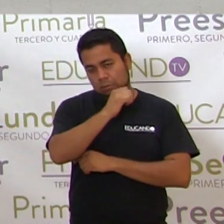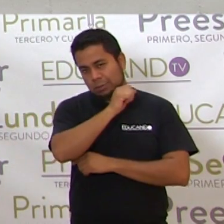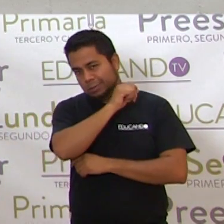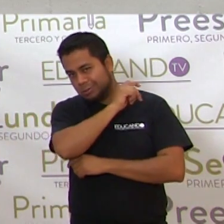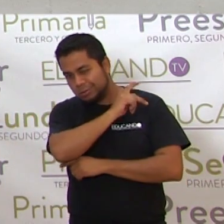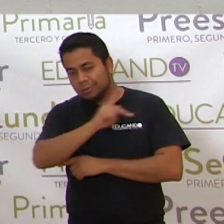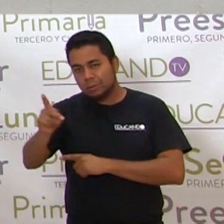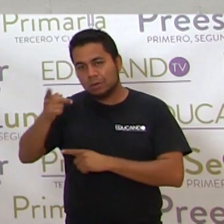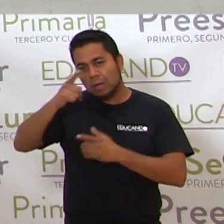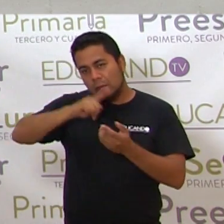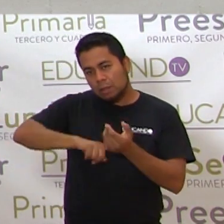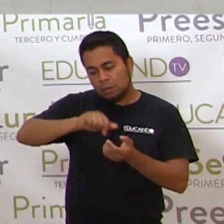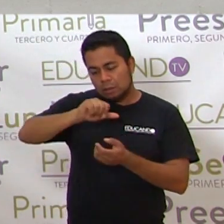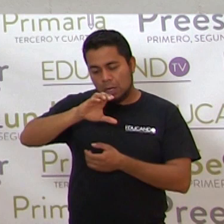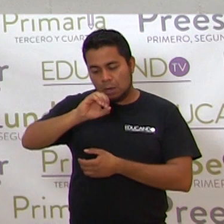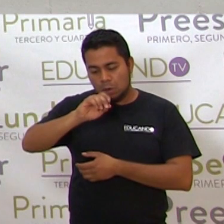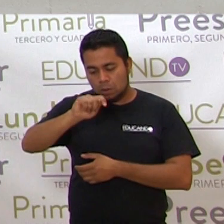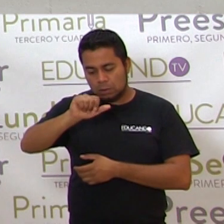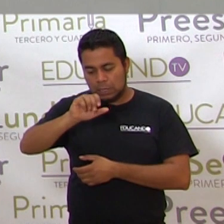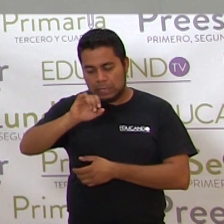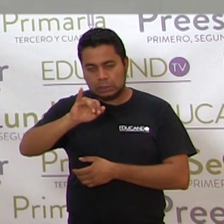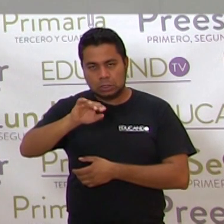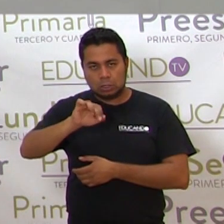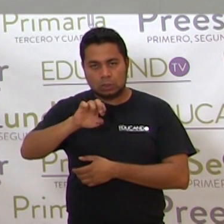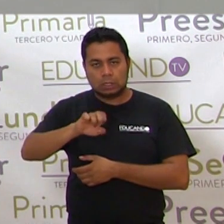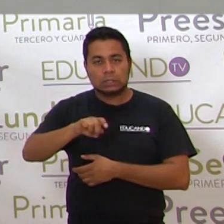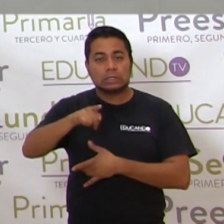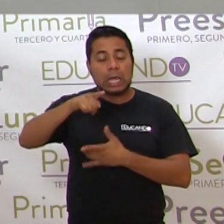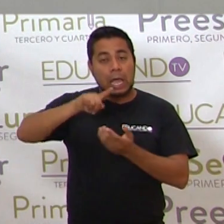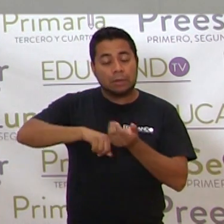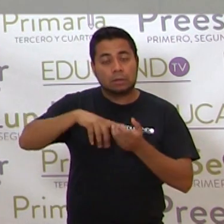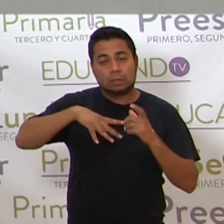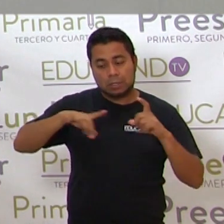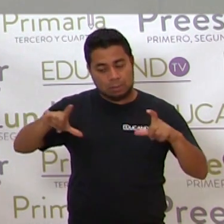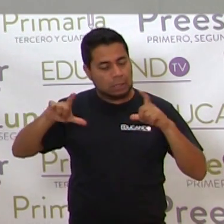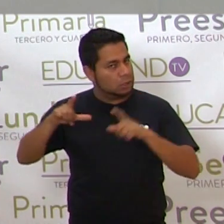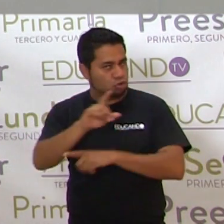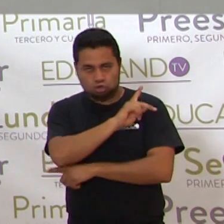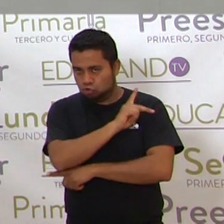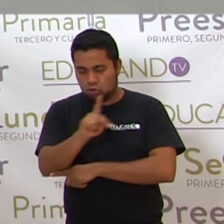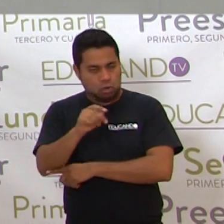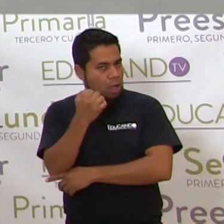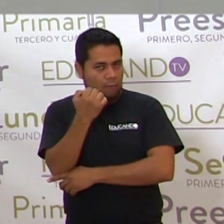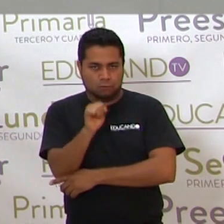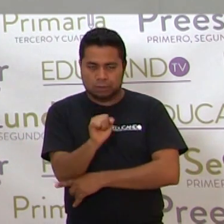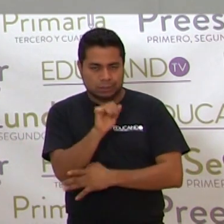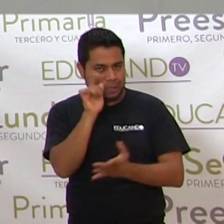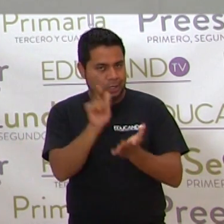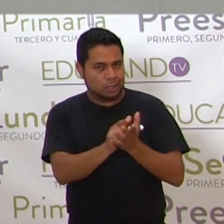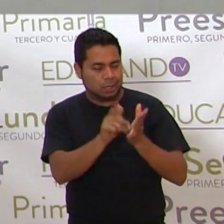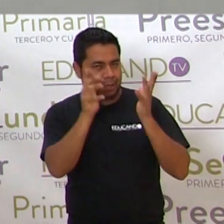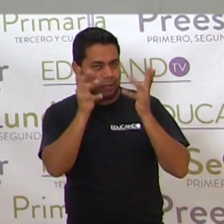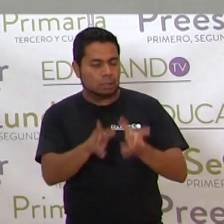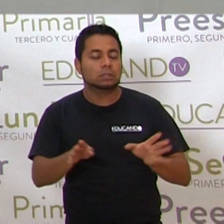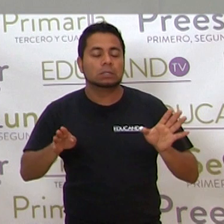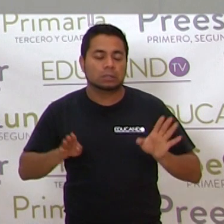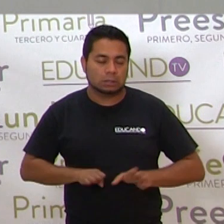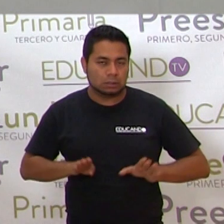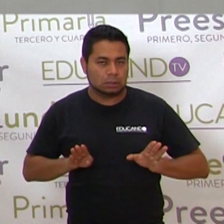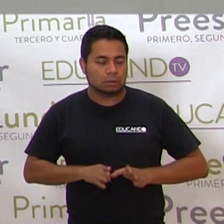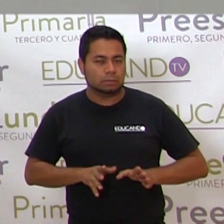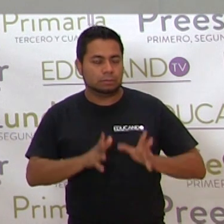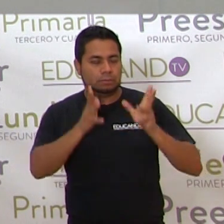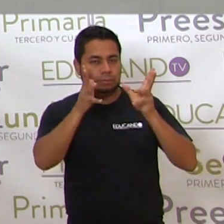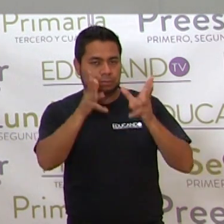de todos los guiones de teatro van a ir entre paréntesis. Esta es una característica